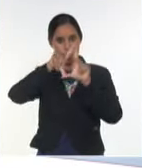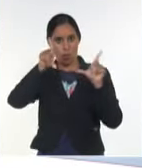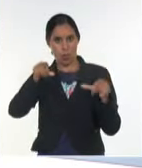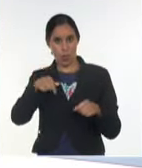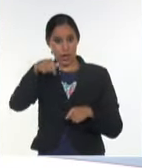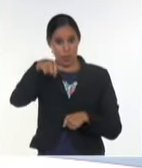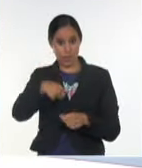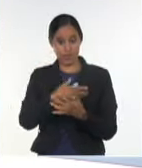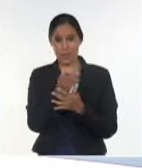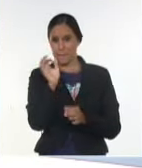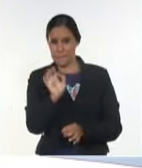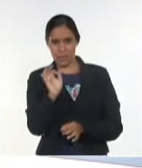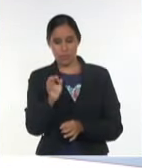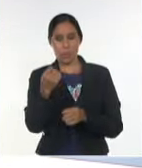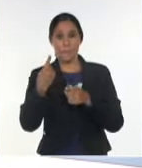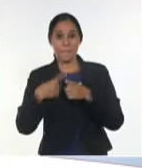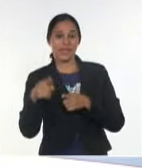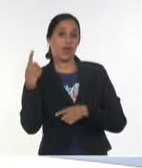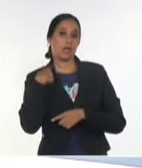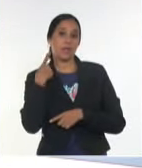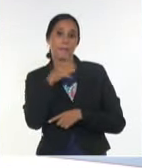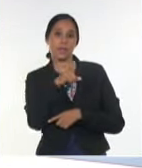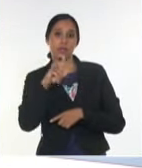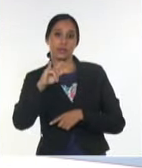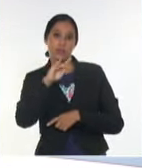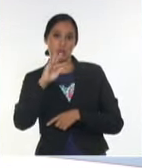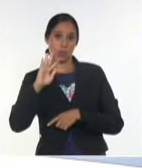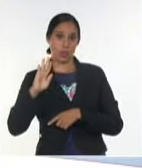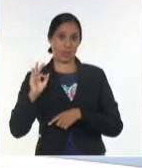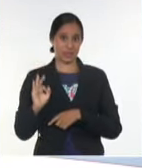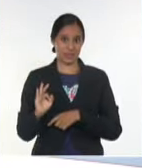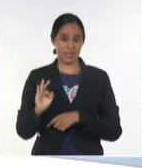año 1993, Javier Sotomayor sobrepasó los